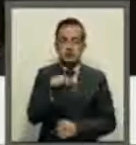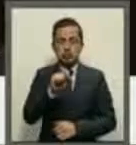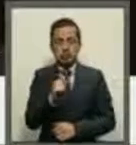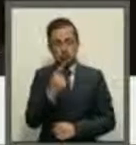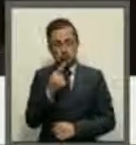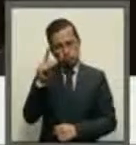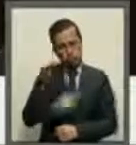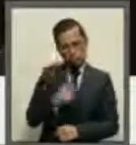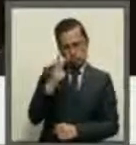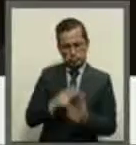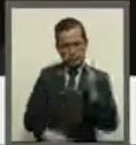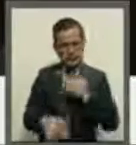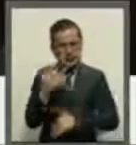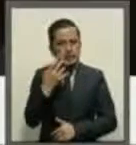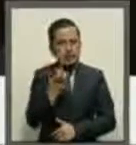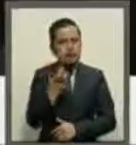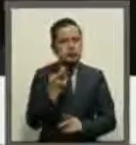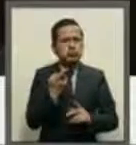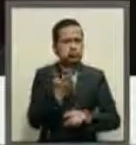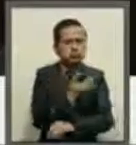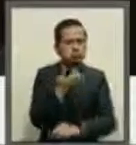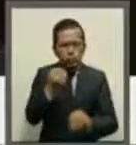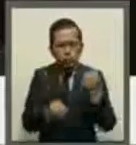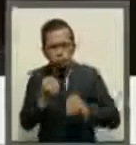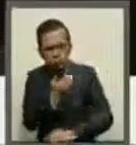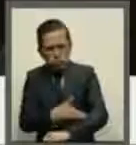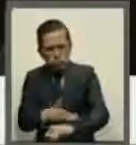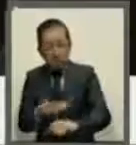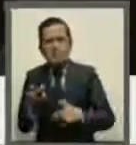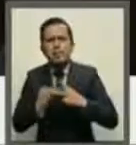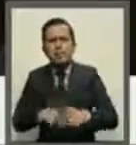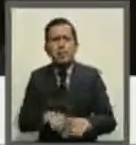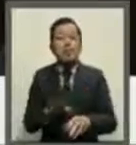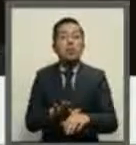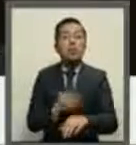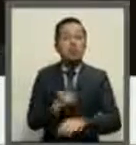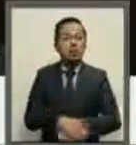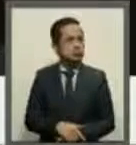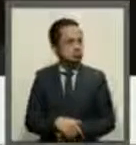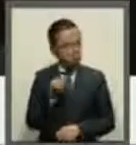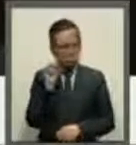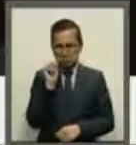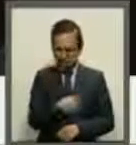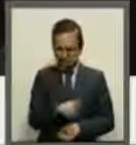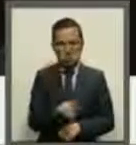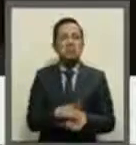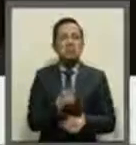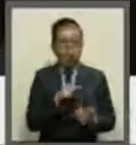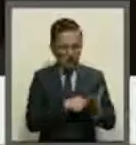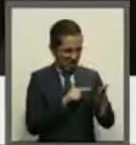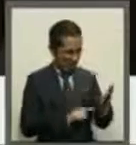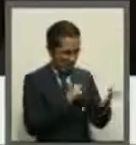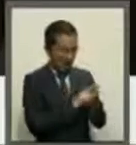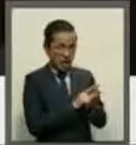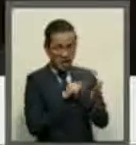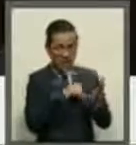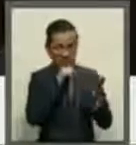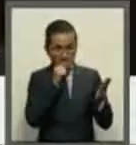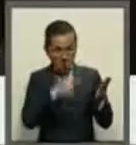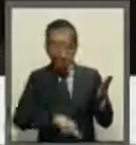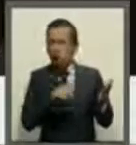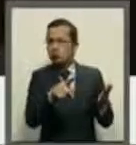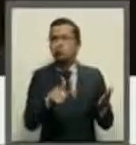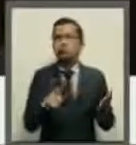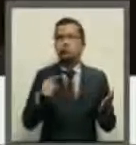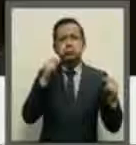6622/2015 se originó precisamente porque se hizo caso omiso a la disposición legal y tuvo que